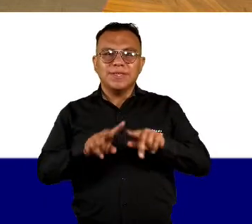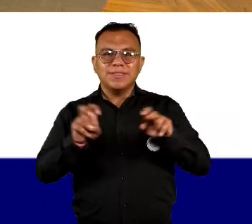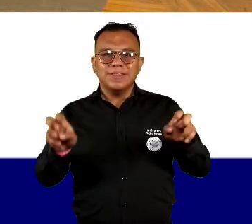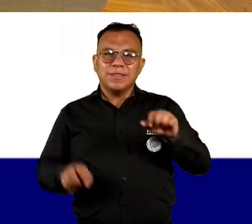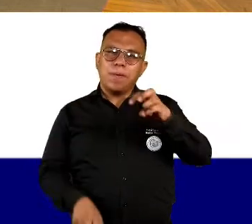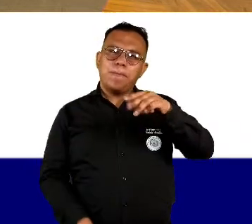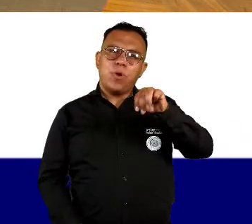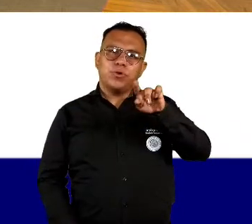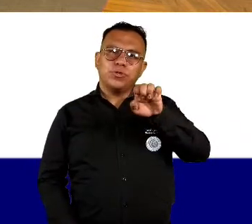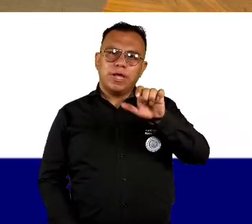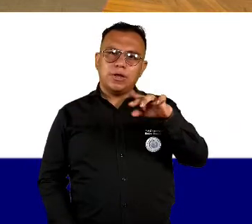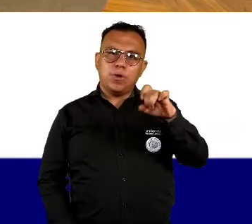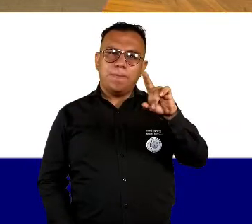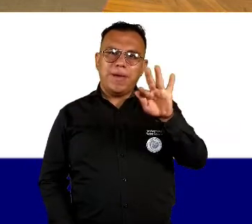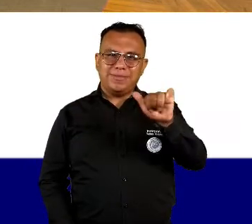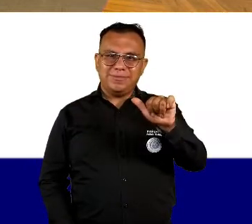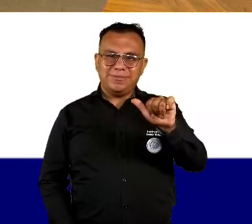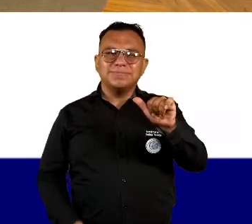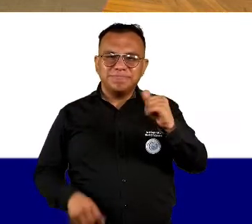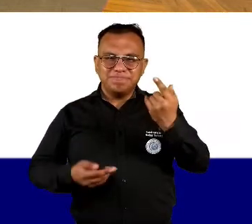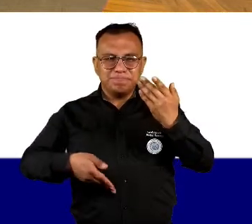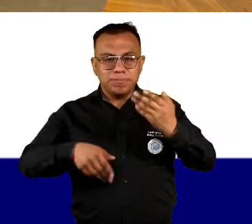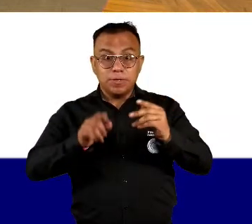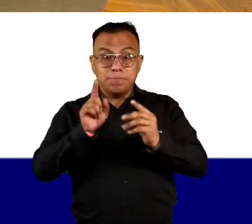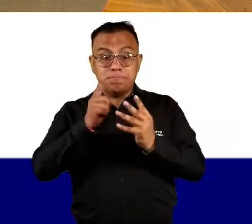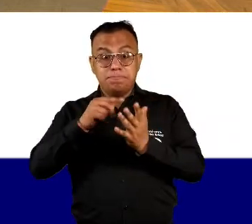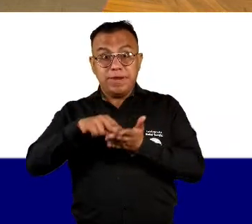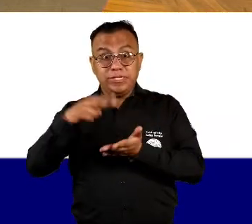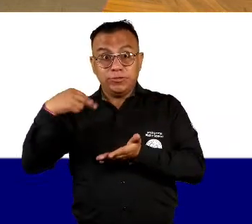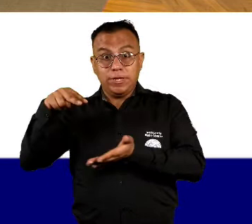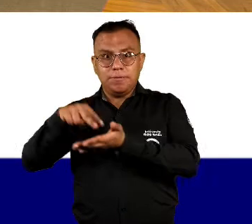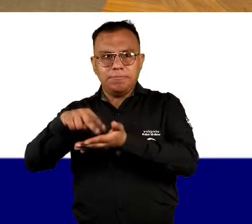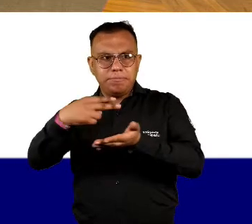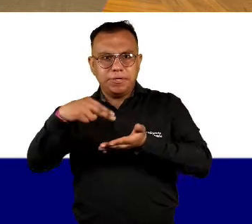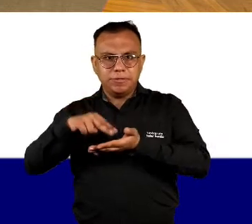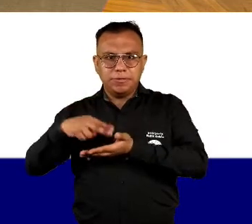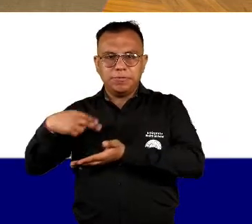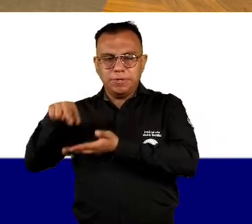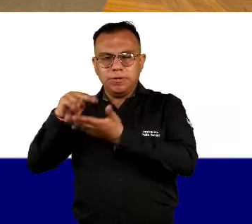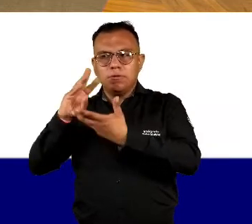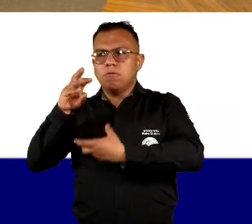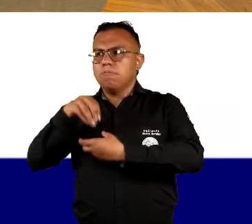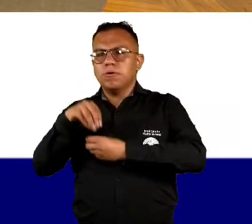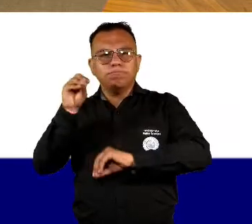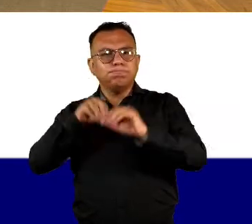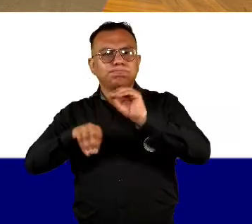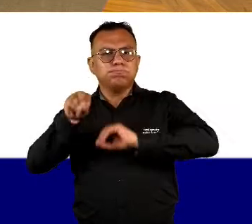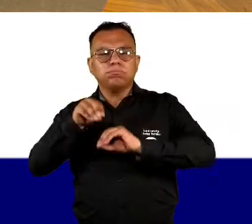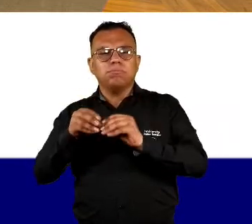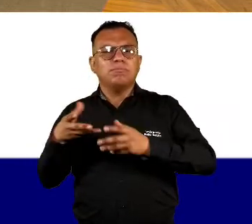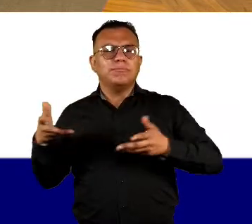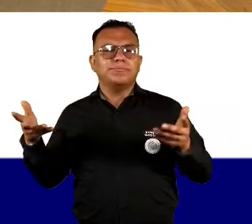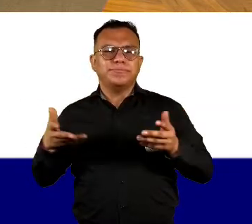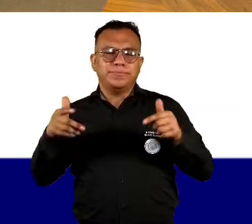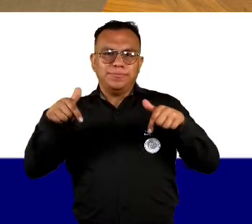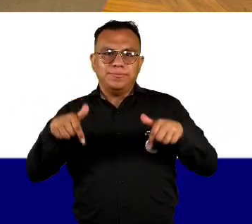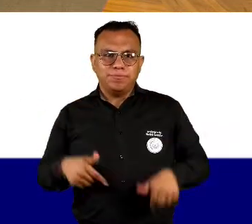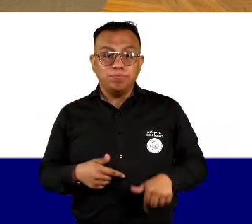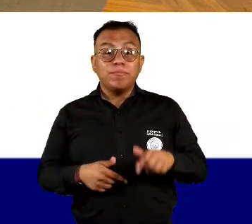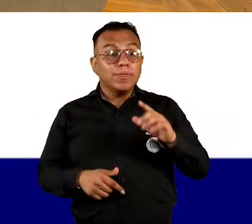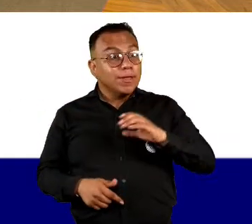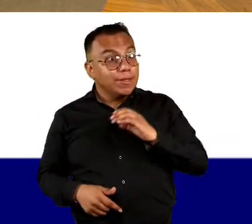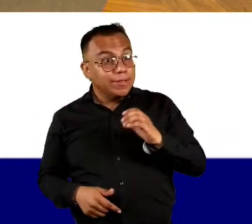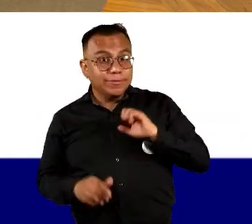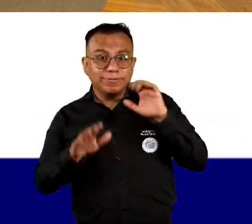Kombat tienes los los personajes son hechos en un estudio como en xa que solamente hace los personajes de